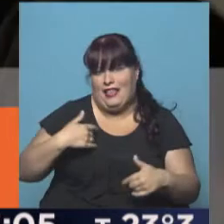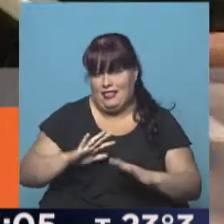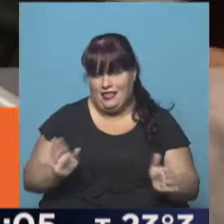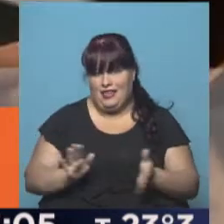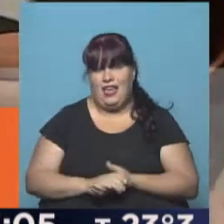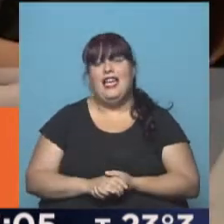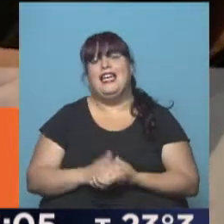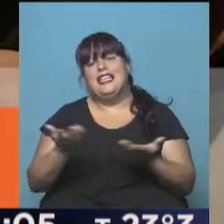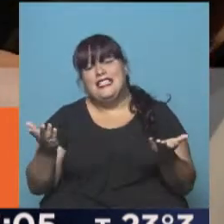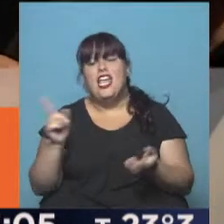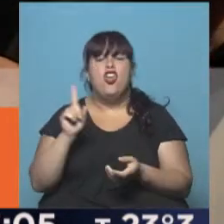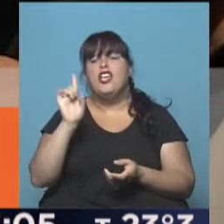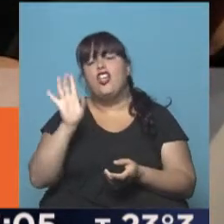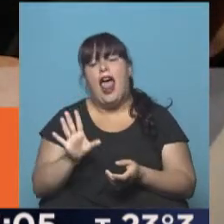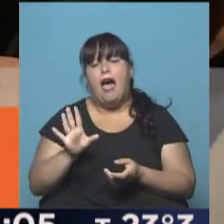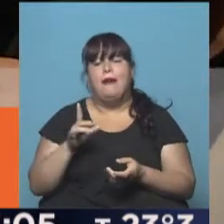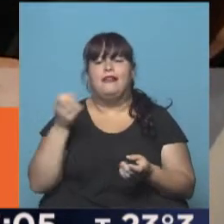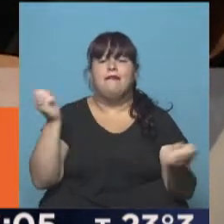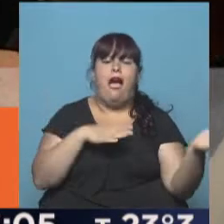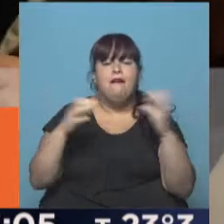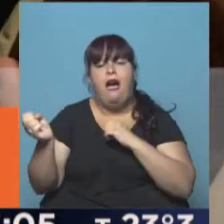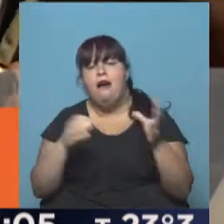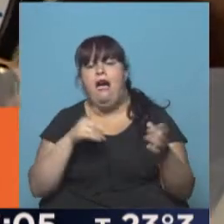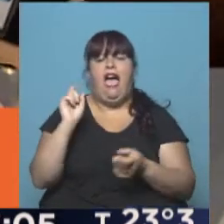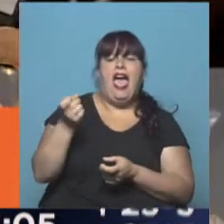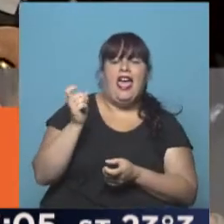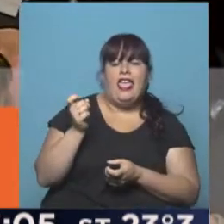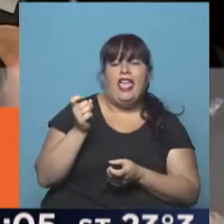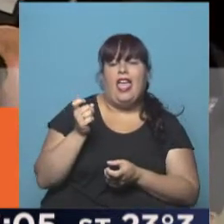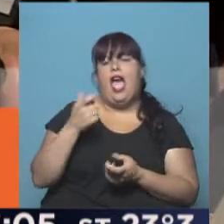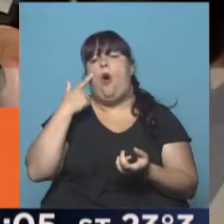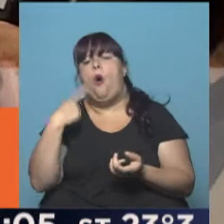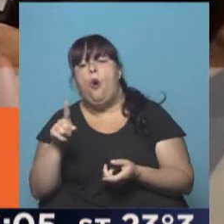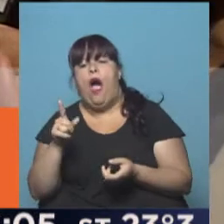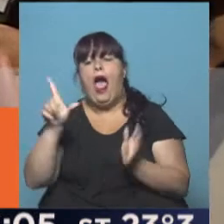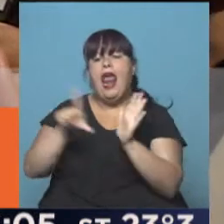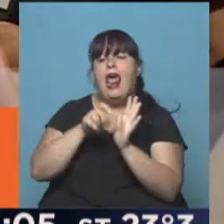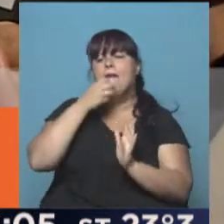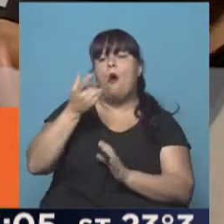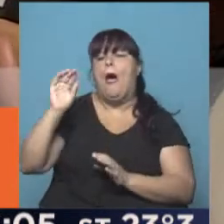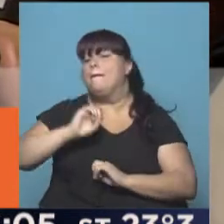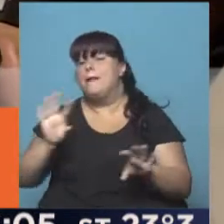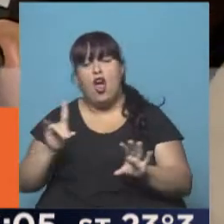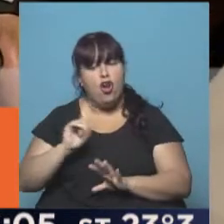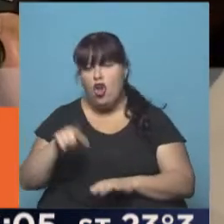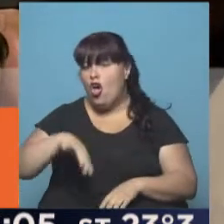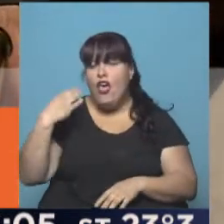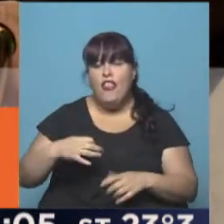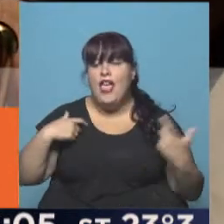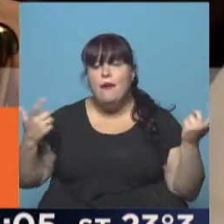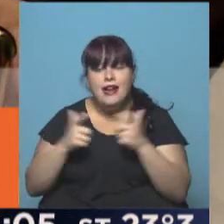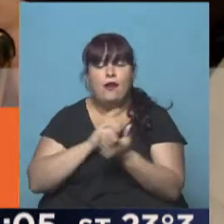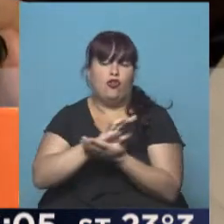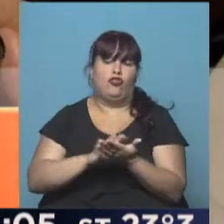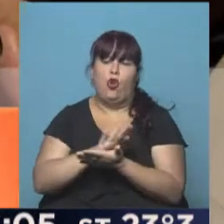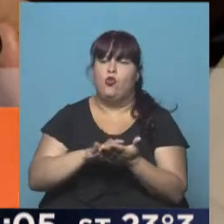¿no? Sí, bueno, no se trata de pasarse reproches a ver quién, a ver cuál medida fue mejor o cuál fue peor. Creo que tenemos que sentarnos y